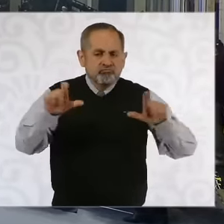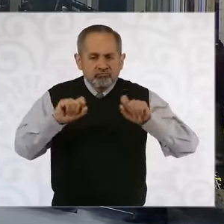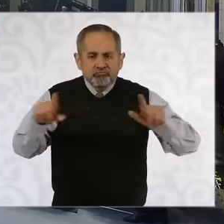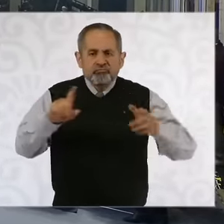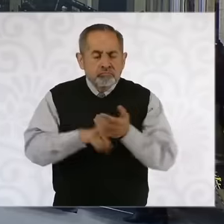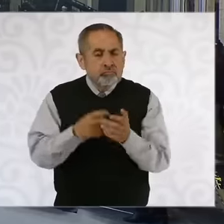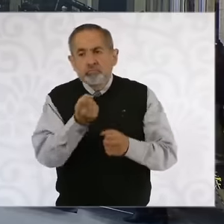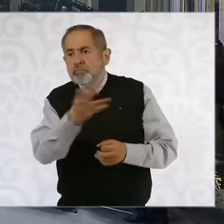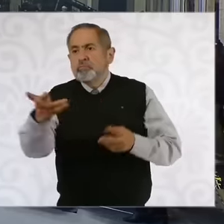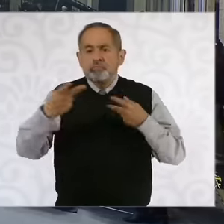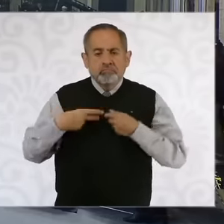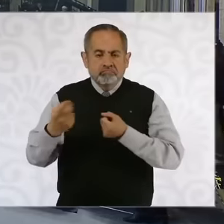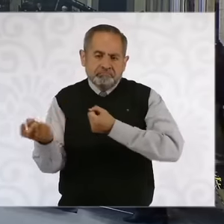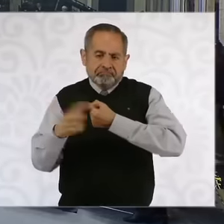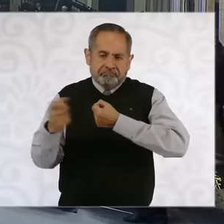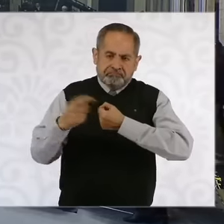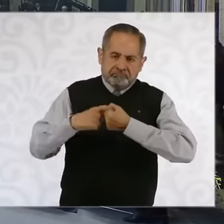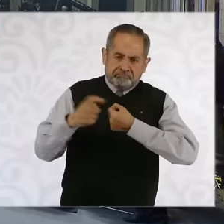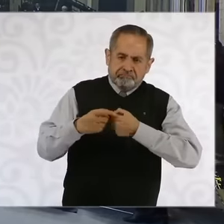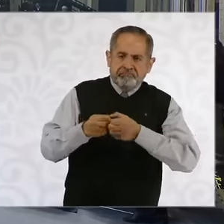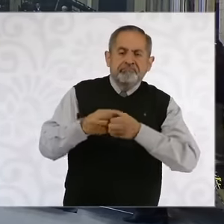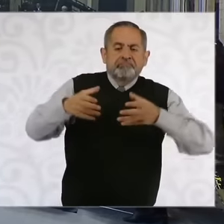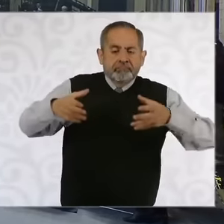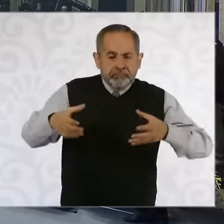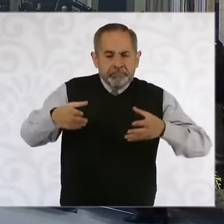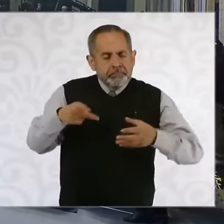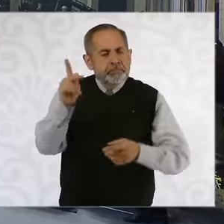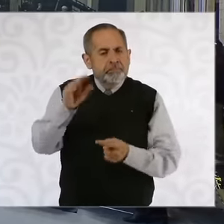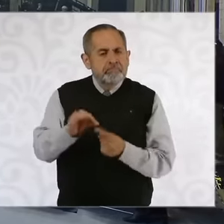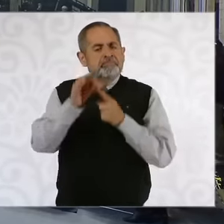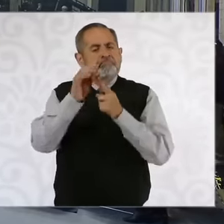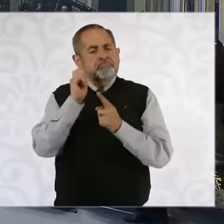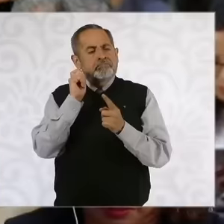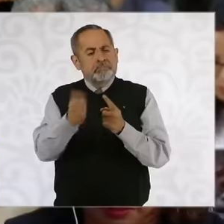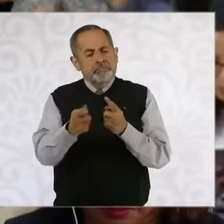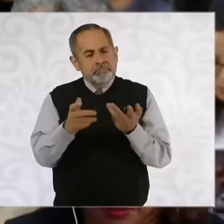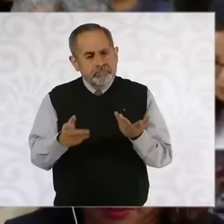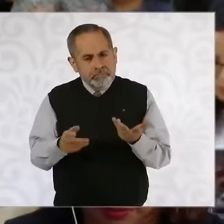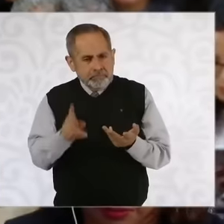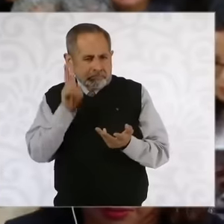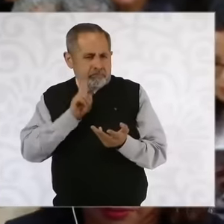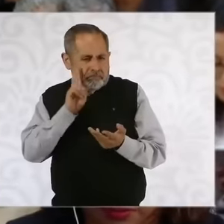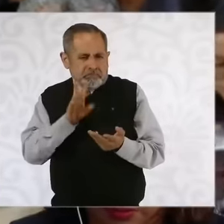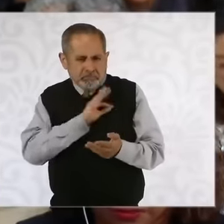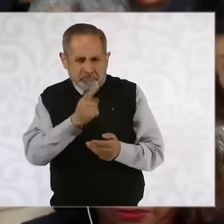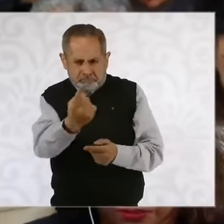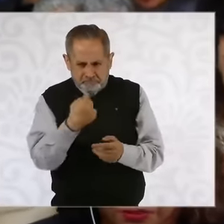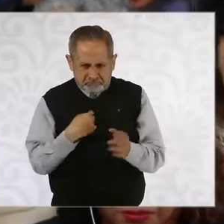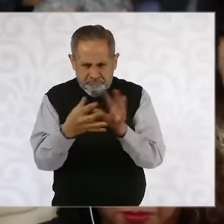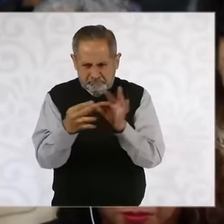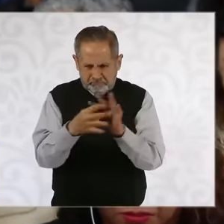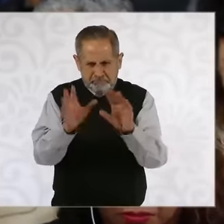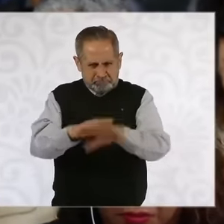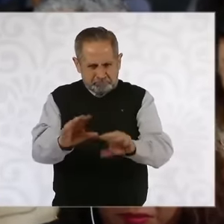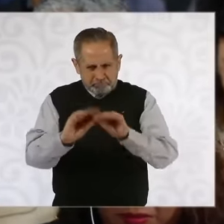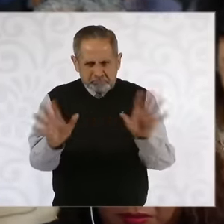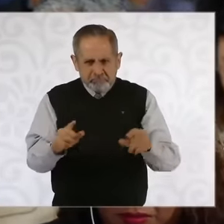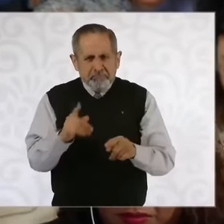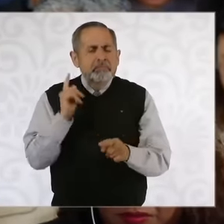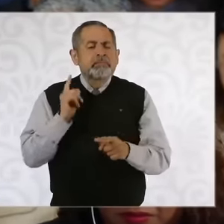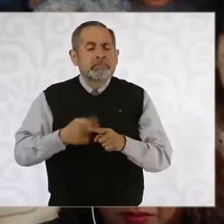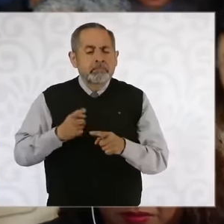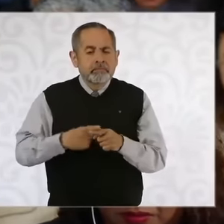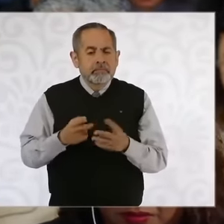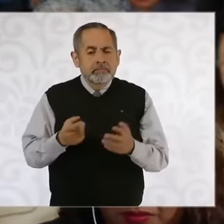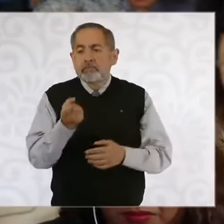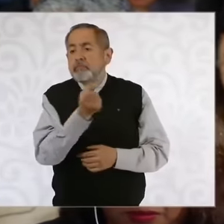aumento de empleo. Sin embargo, cabe destacar, a ver si él nos puede aclarar esta situación, de que